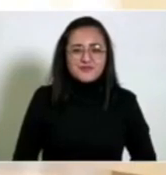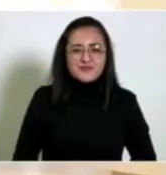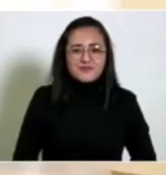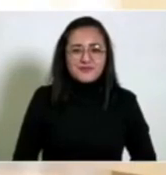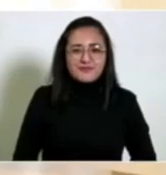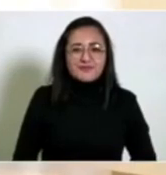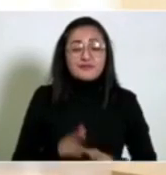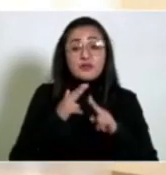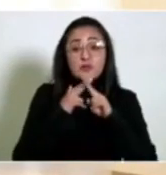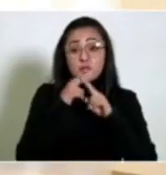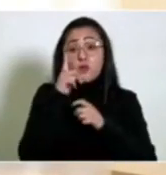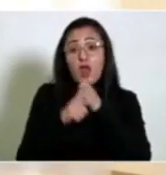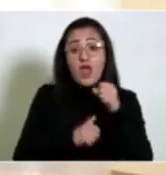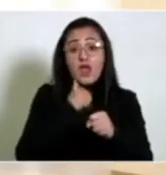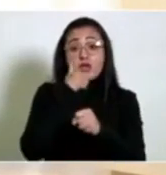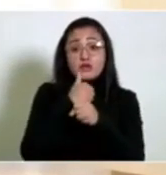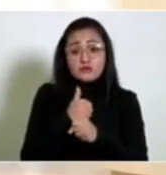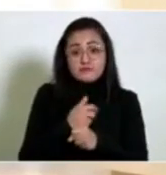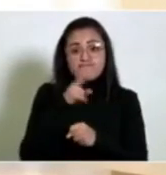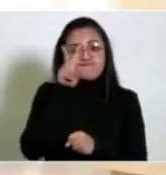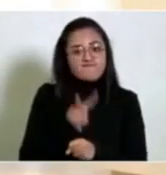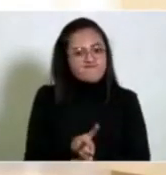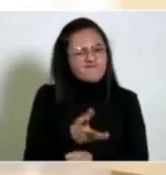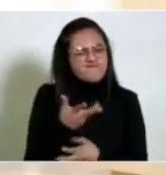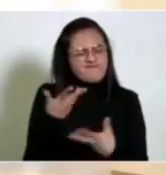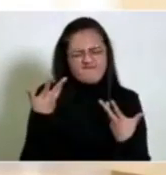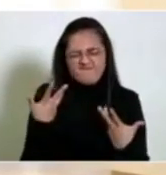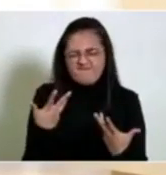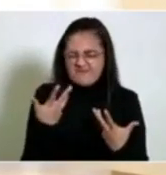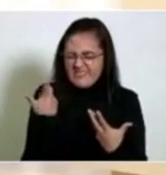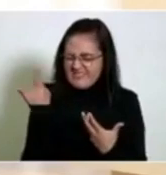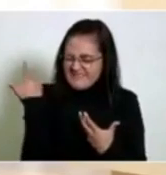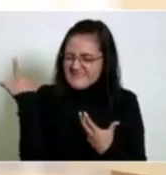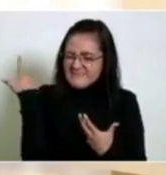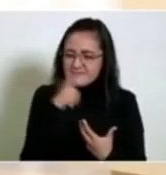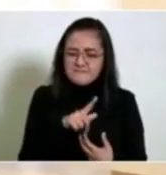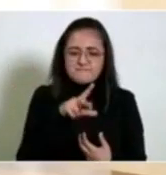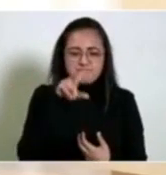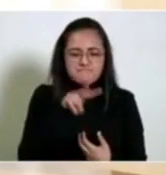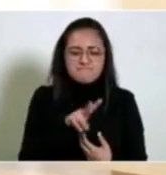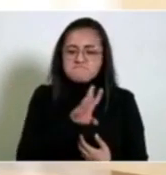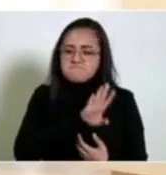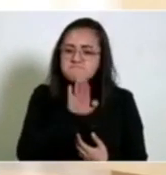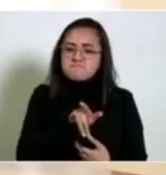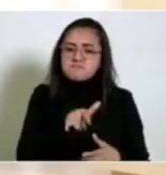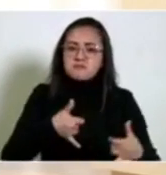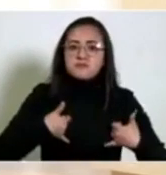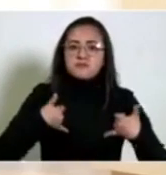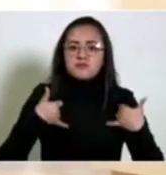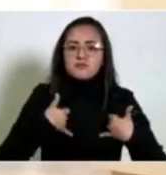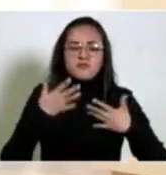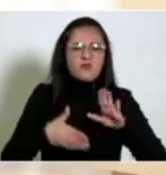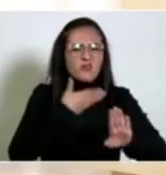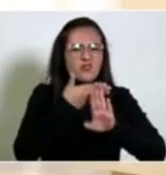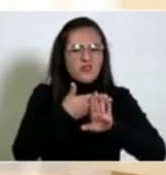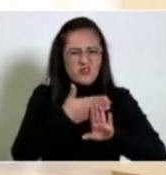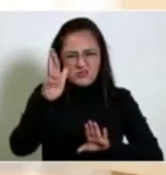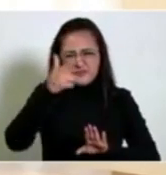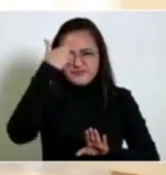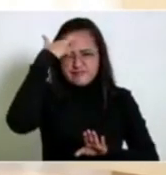se cumple un año de este horrendo crimen cometido en agravio de